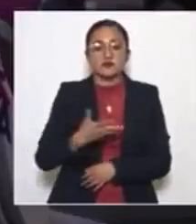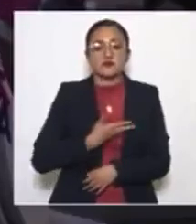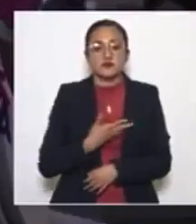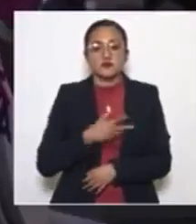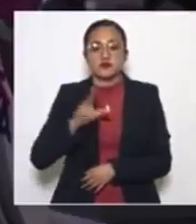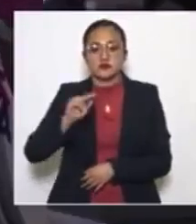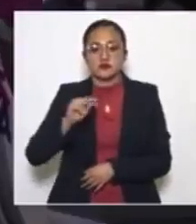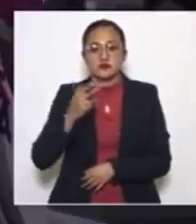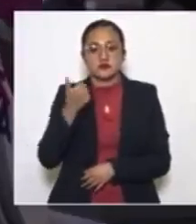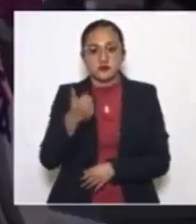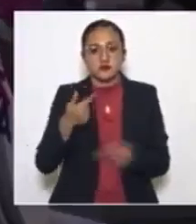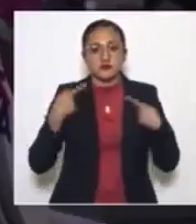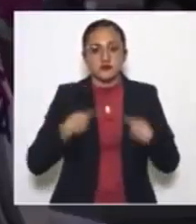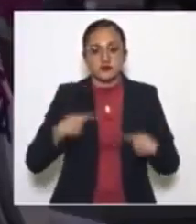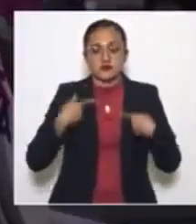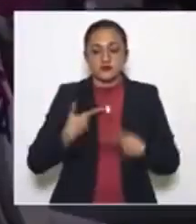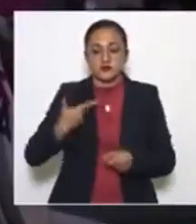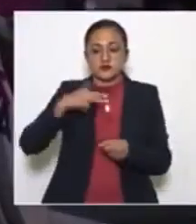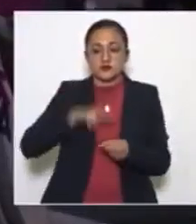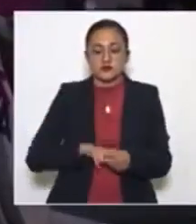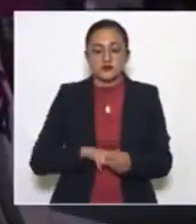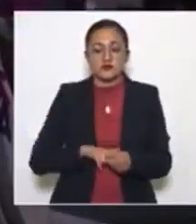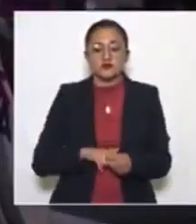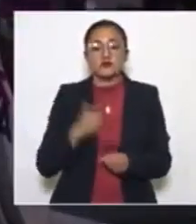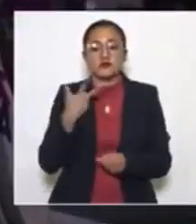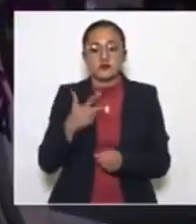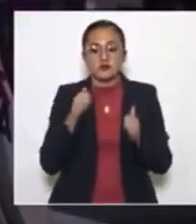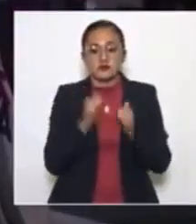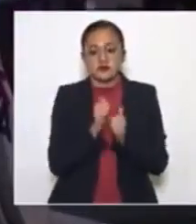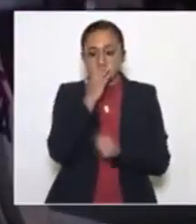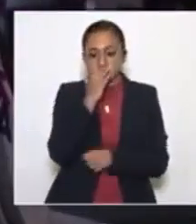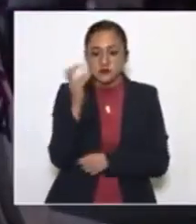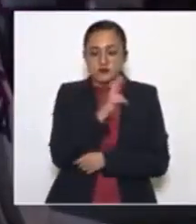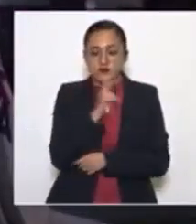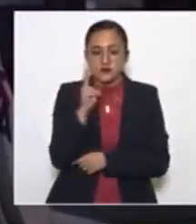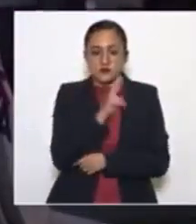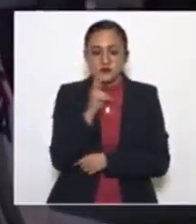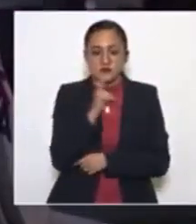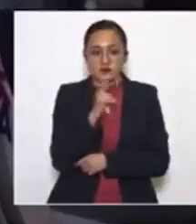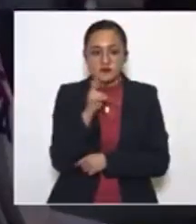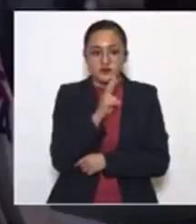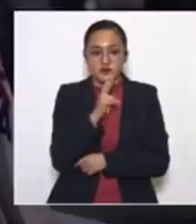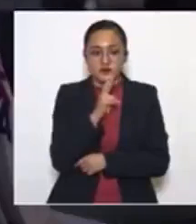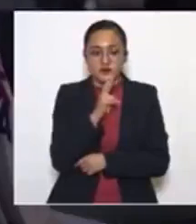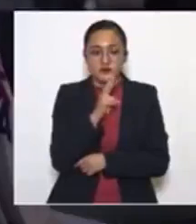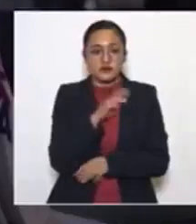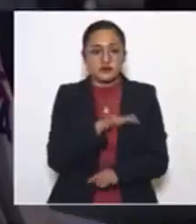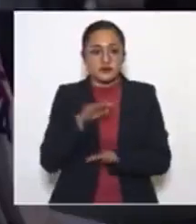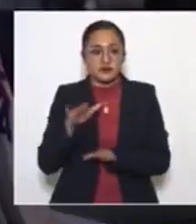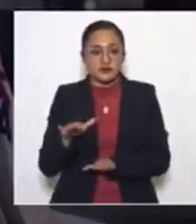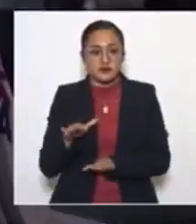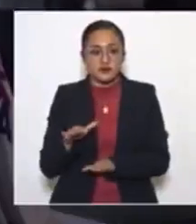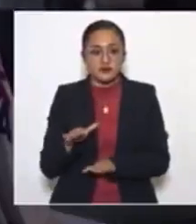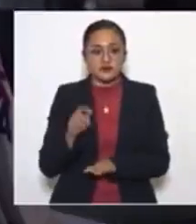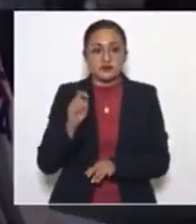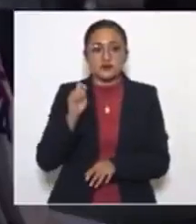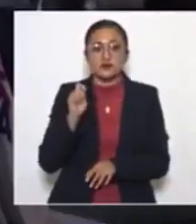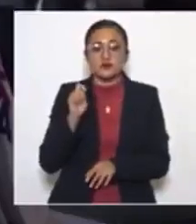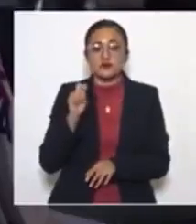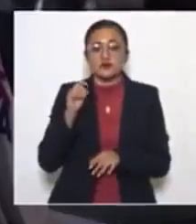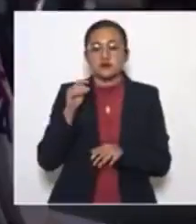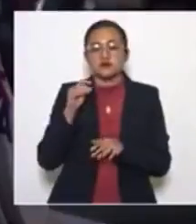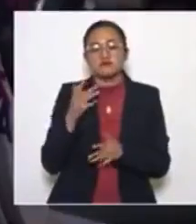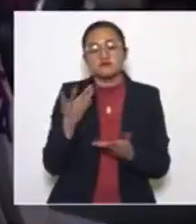sector, 86 pacientes hospitalizados, 8 de ellos con ventilación mecánica asistida. En lo que